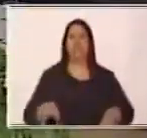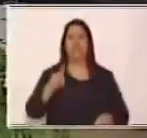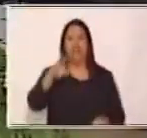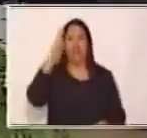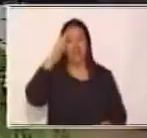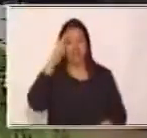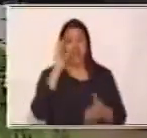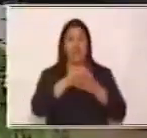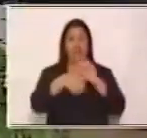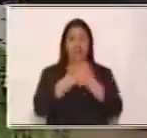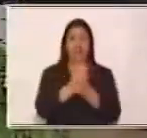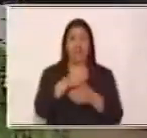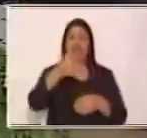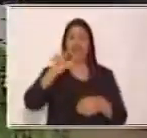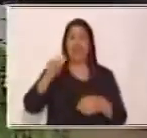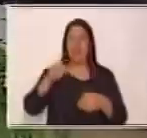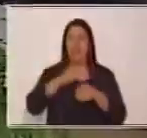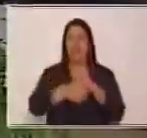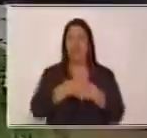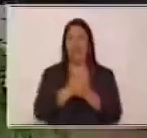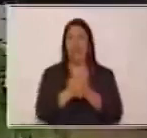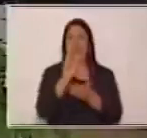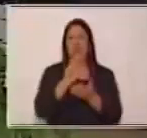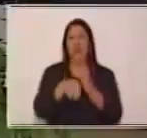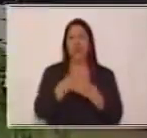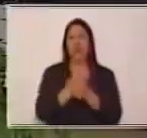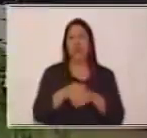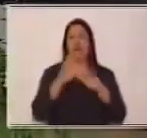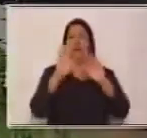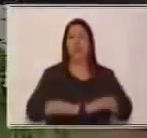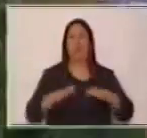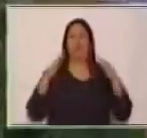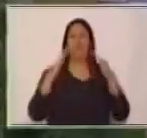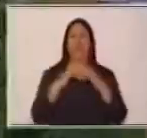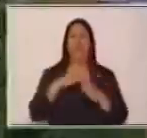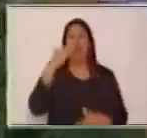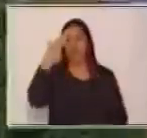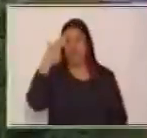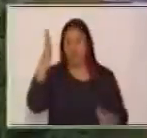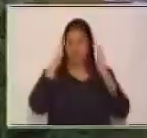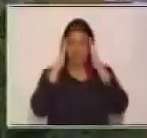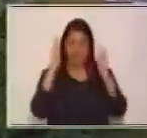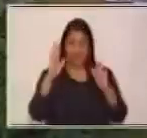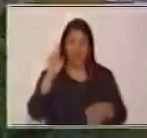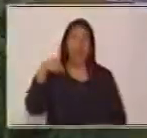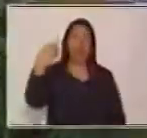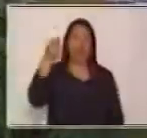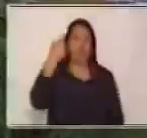agua y jabón o desinféctalas con gel. Y quédate en casa. Gracias por tu atención y hasta una próxima oportunidad.